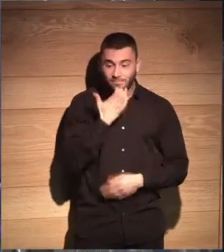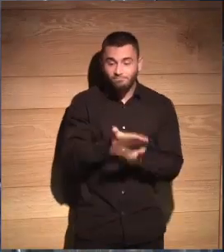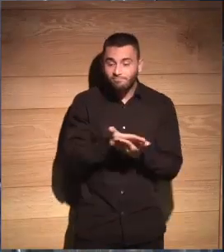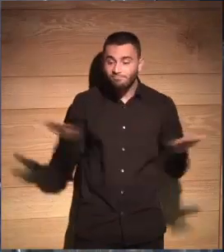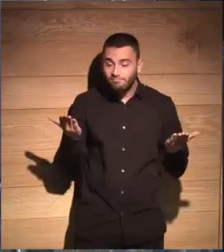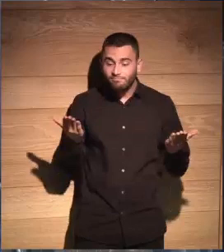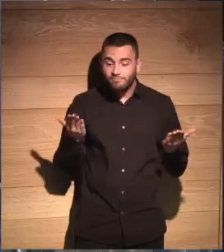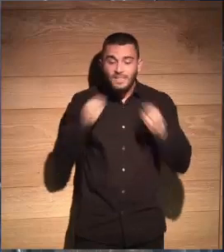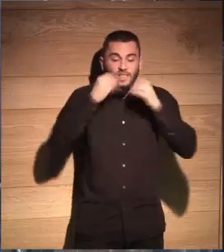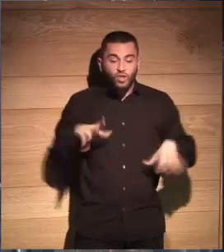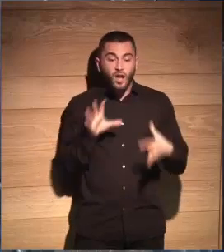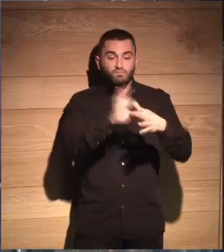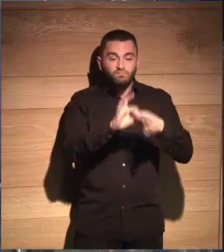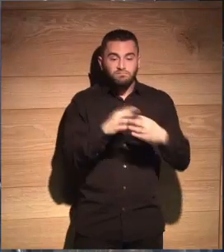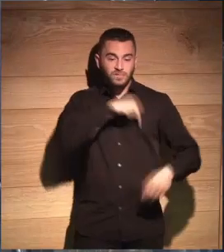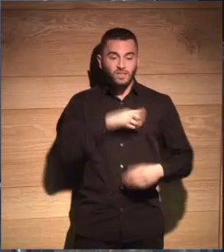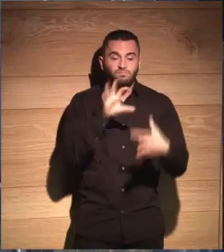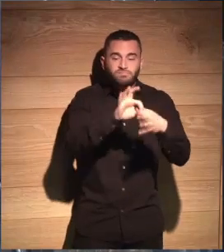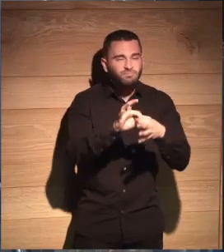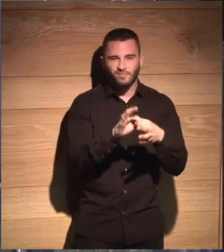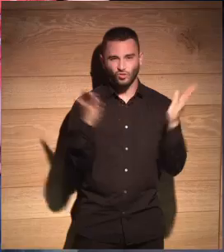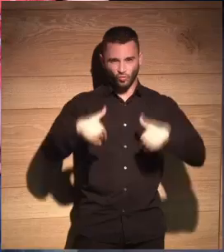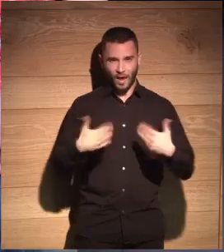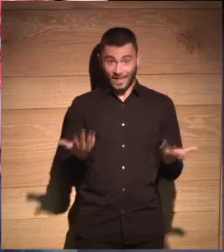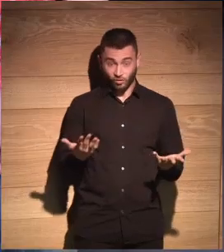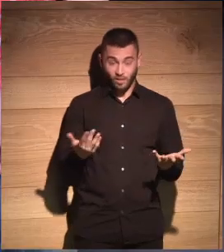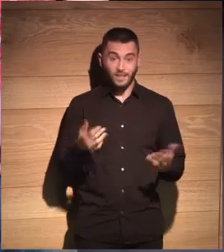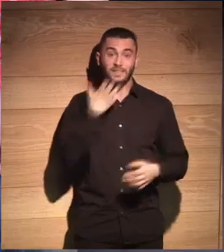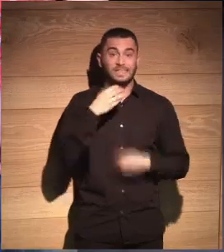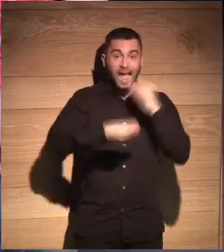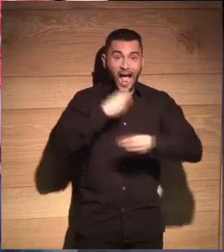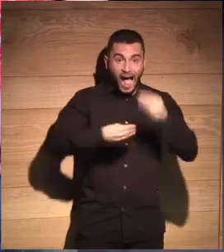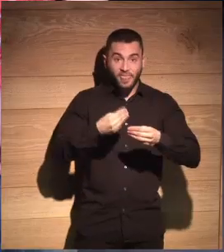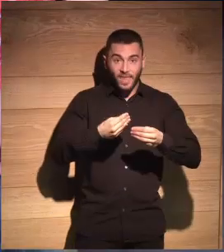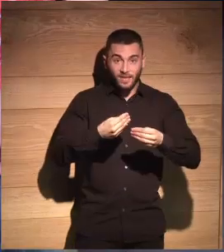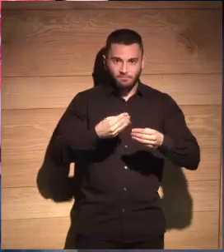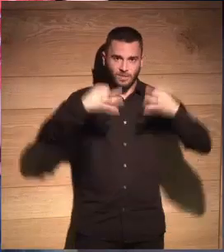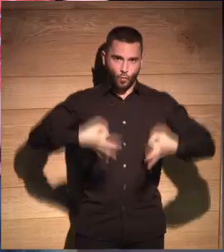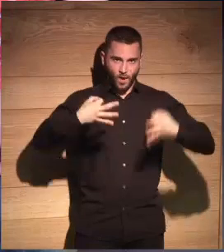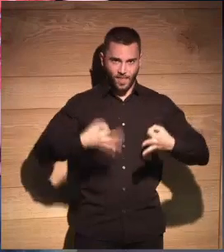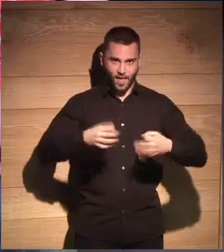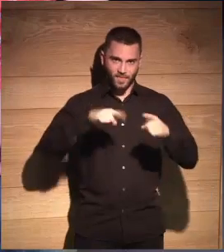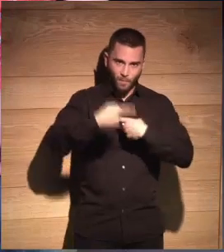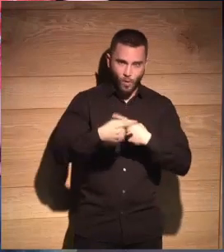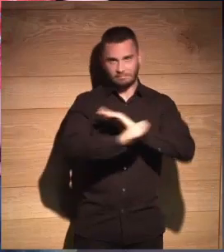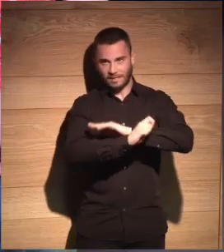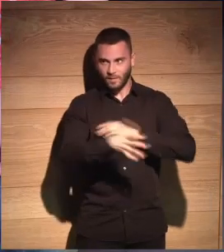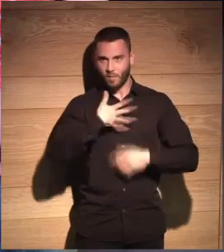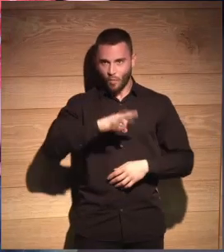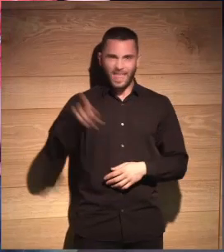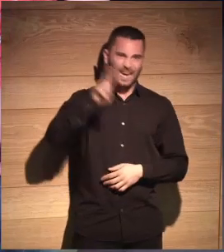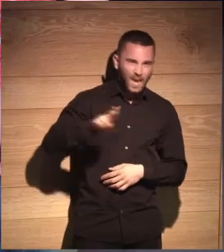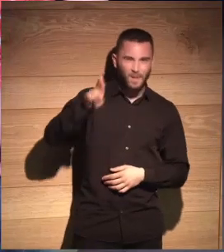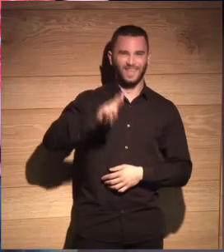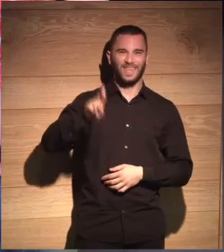historia policíaca. Eso ya lo tienes, y eso ya te da una cierta seguridad. Luego también es tramposo, luego puedes caer en el arquetipo y en